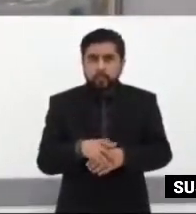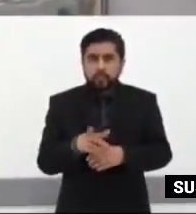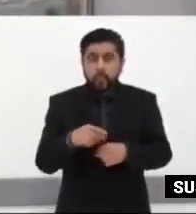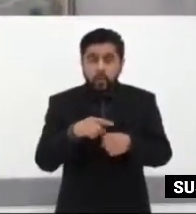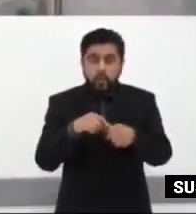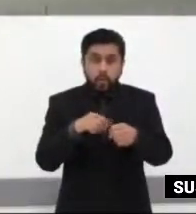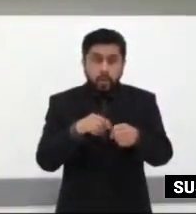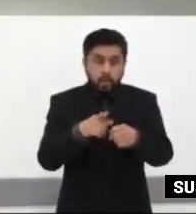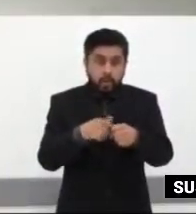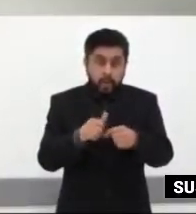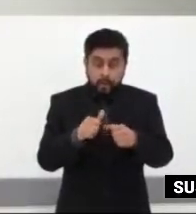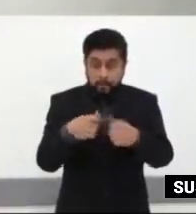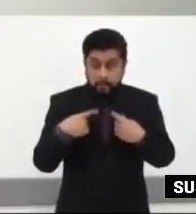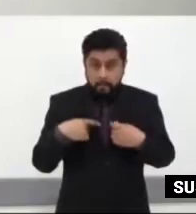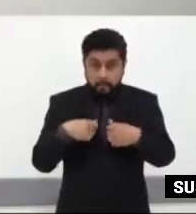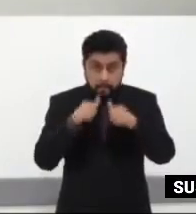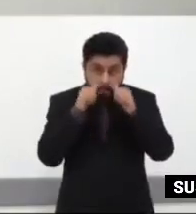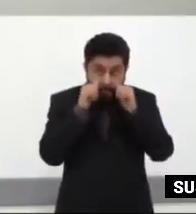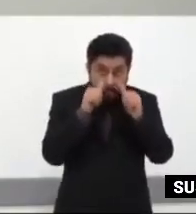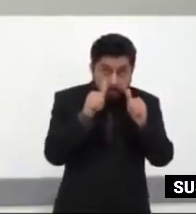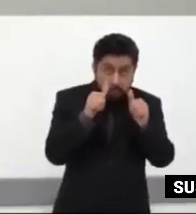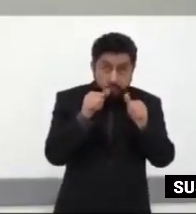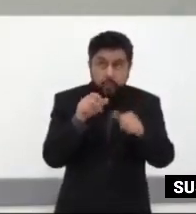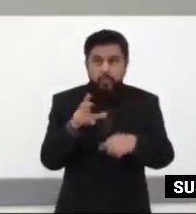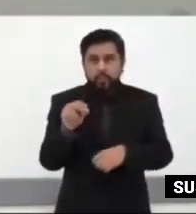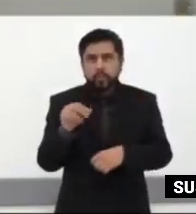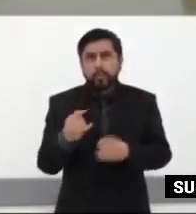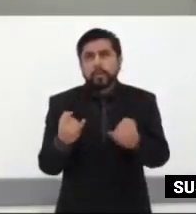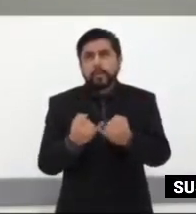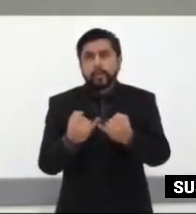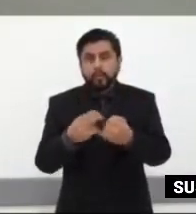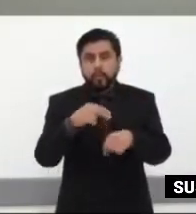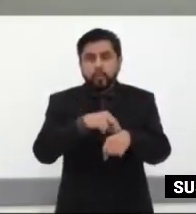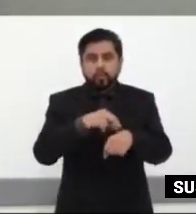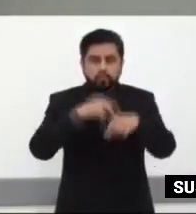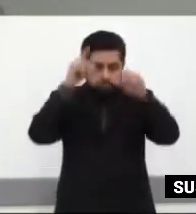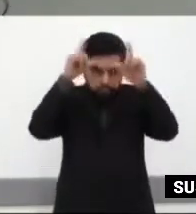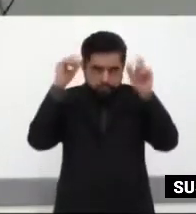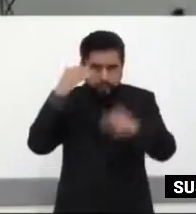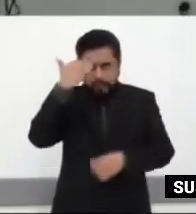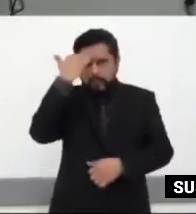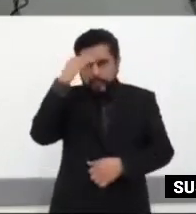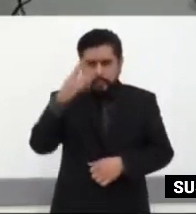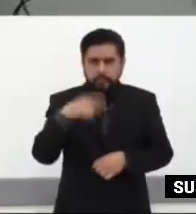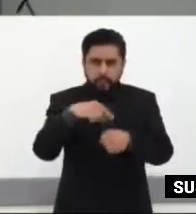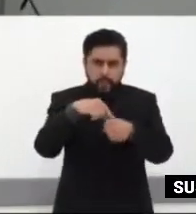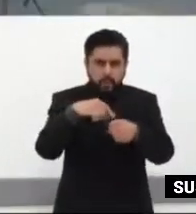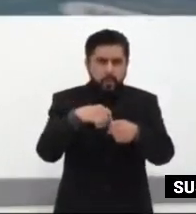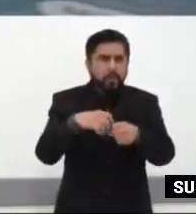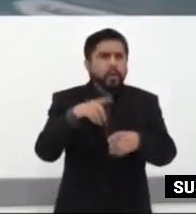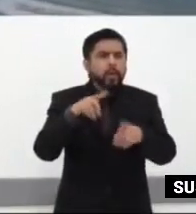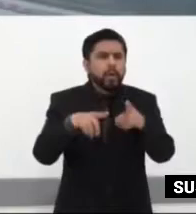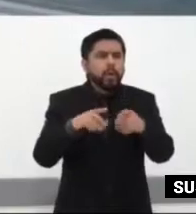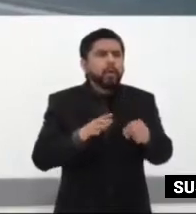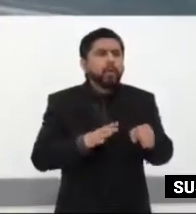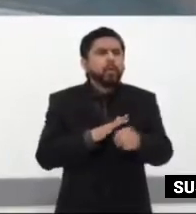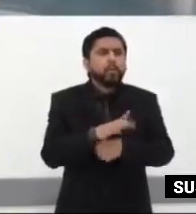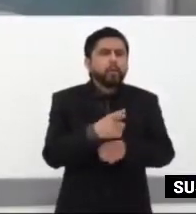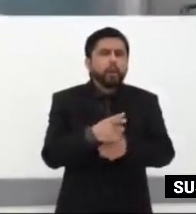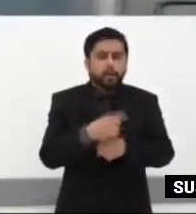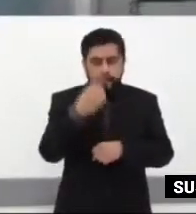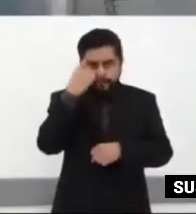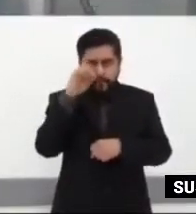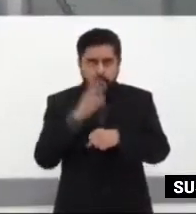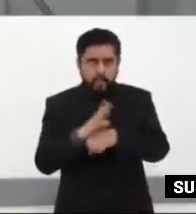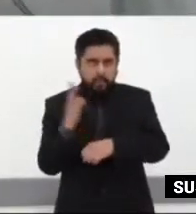paciente, sino también al personal de salud. Es un área crítica en donde estar las 8 horas o dependiendo de las jornadas, se